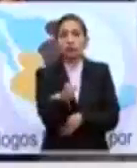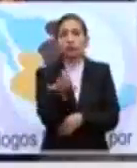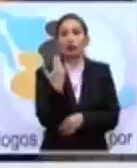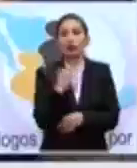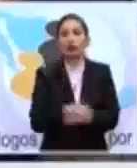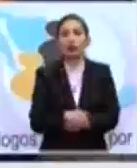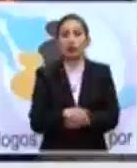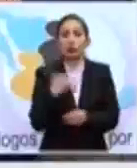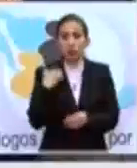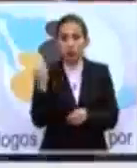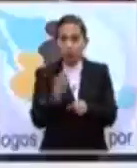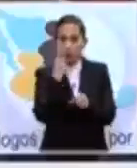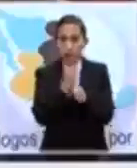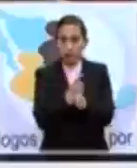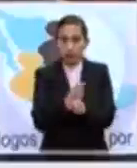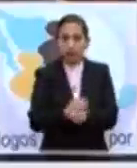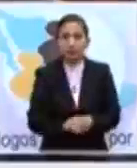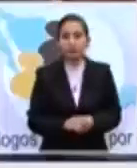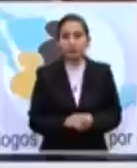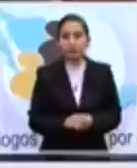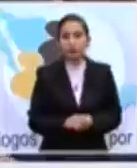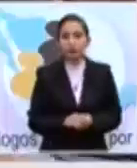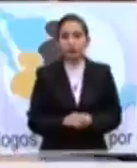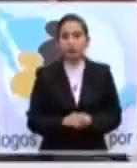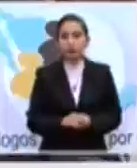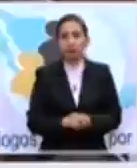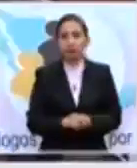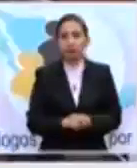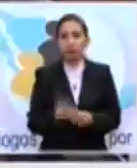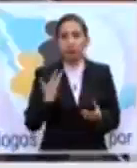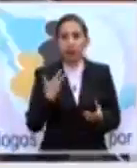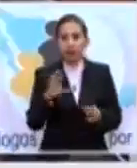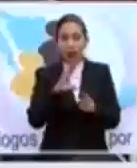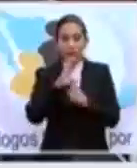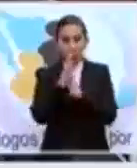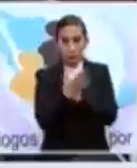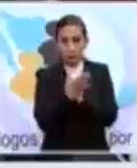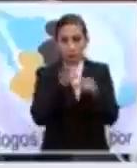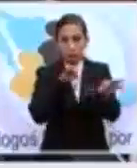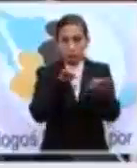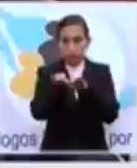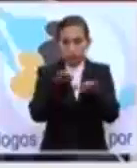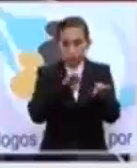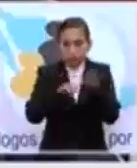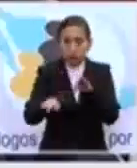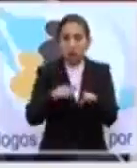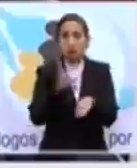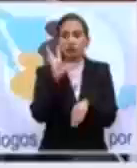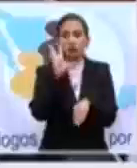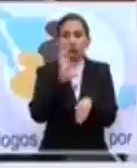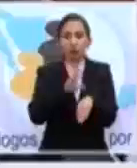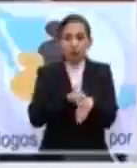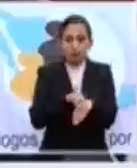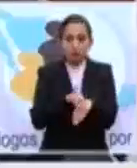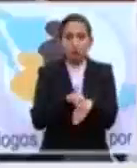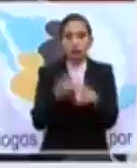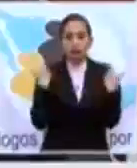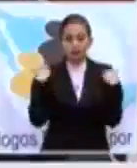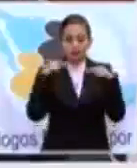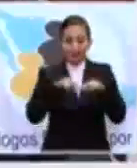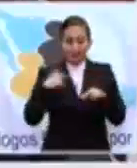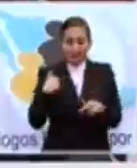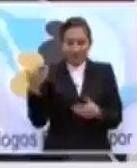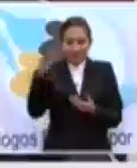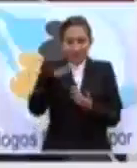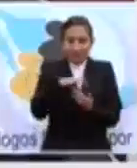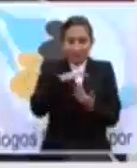la oportunidad que le dan a la Comisión de Trabajo, que me permitió representar en esta